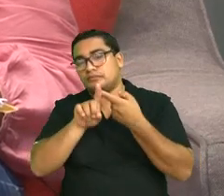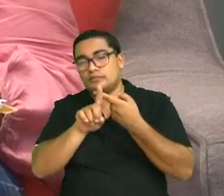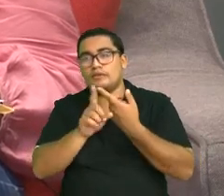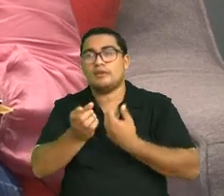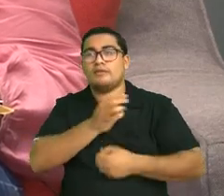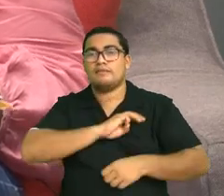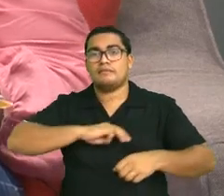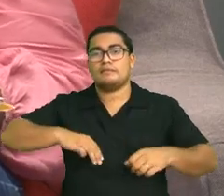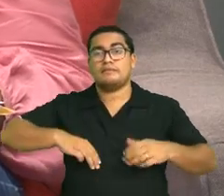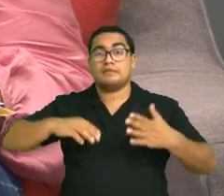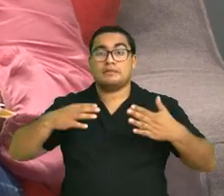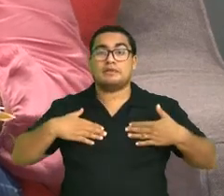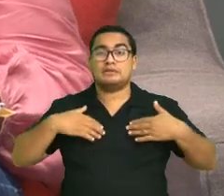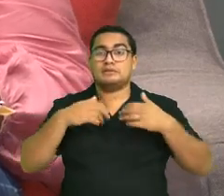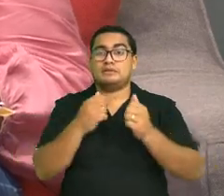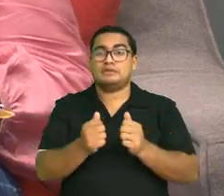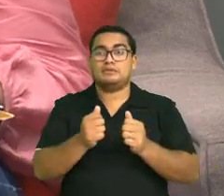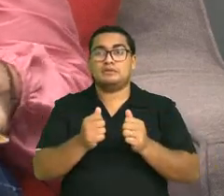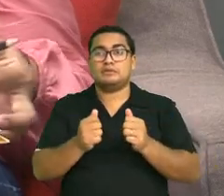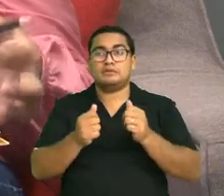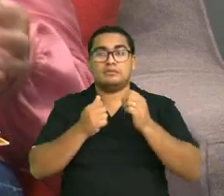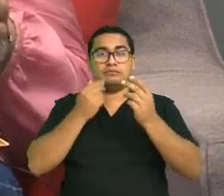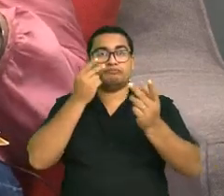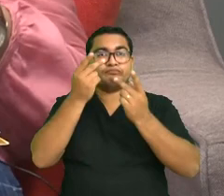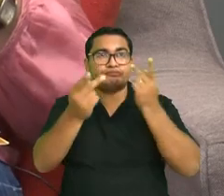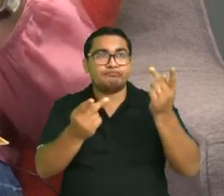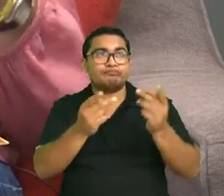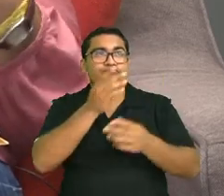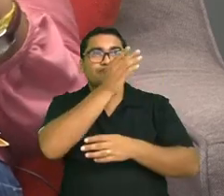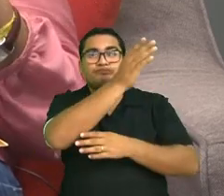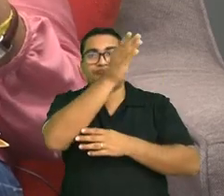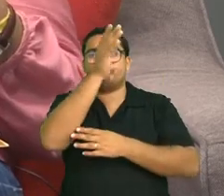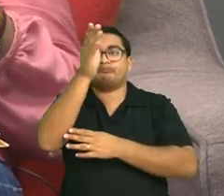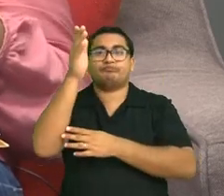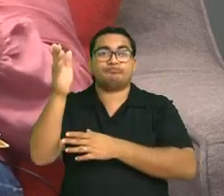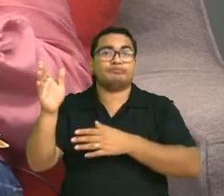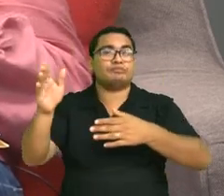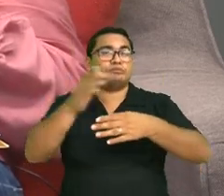nuestro personal de salud, claro, que de manera muy